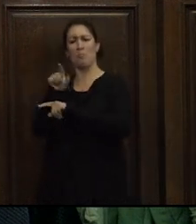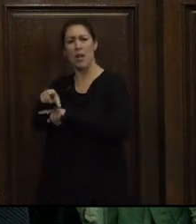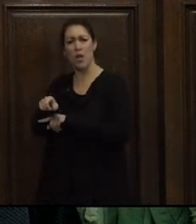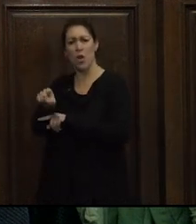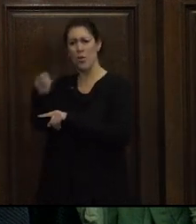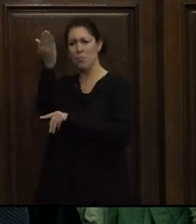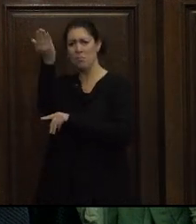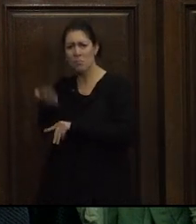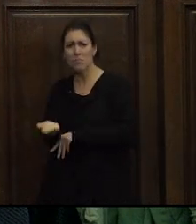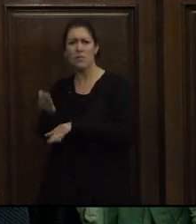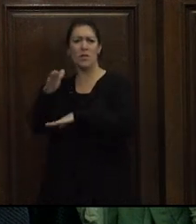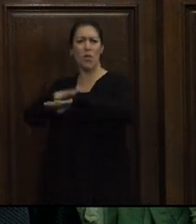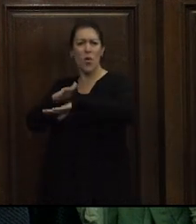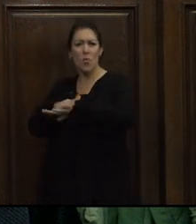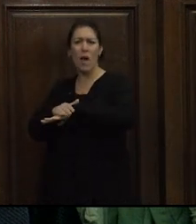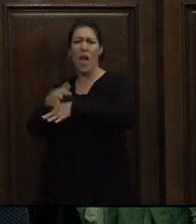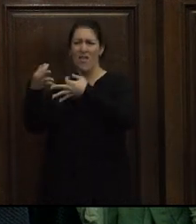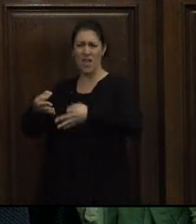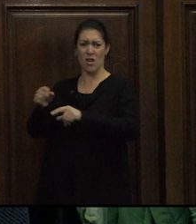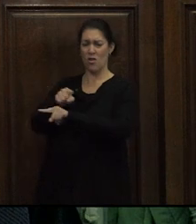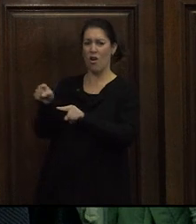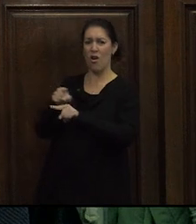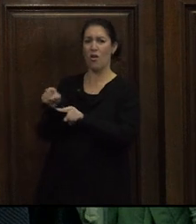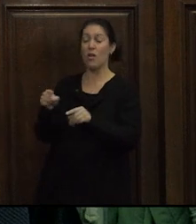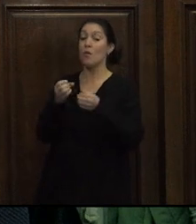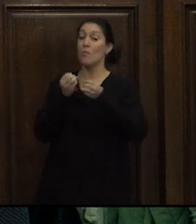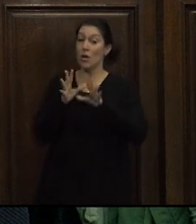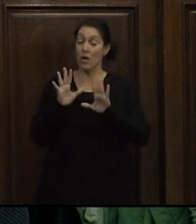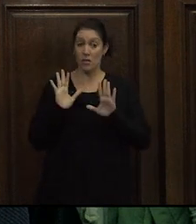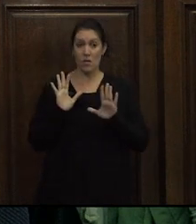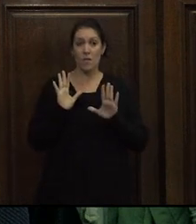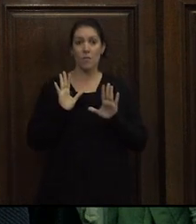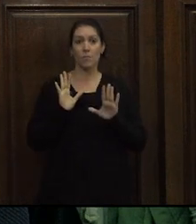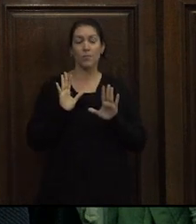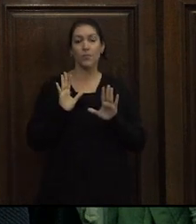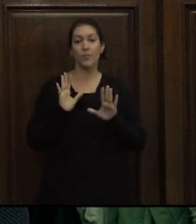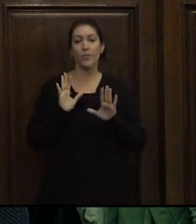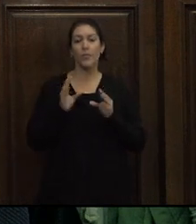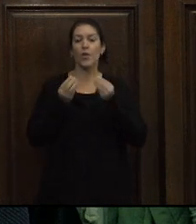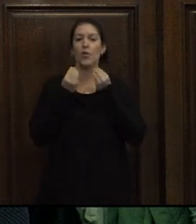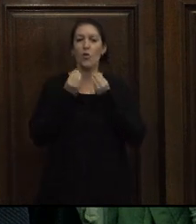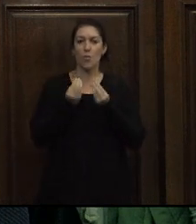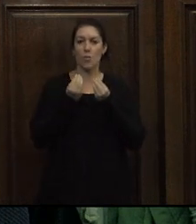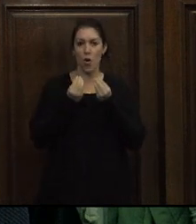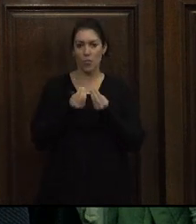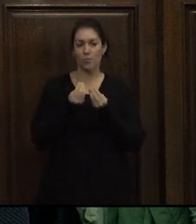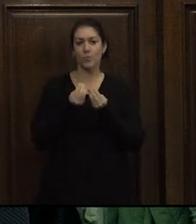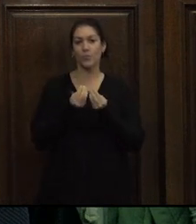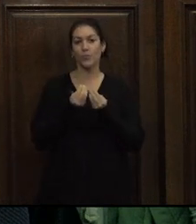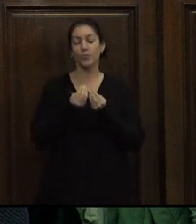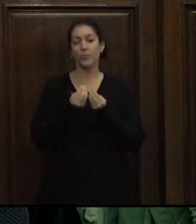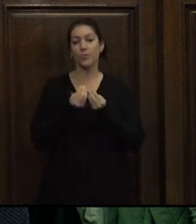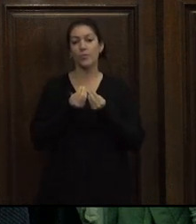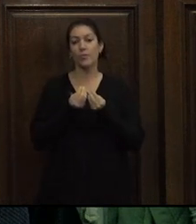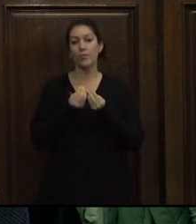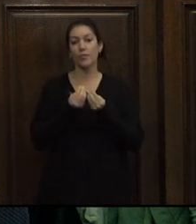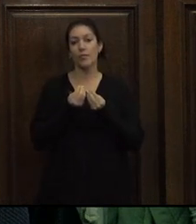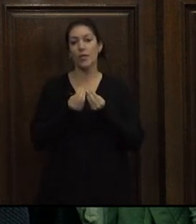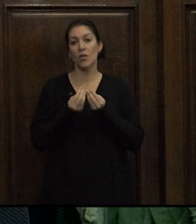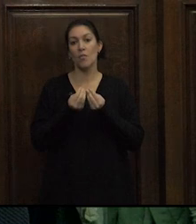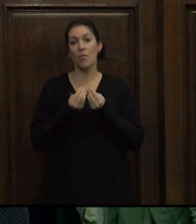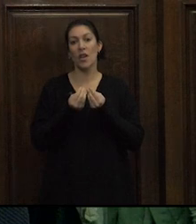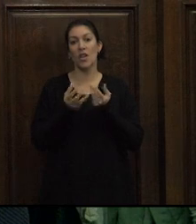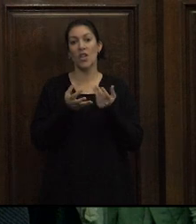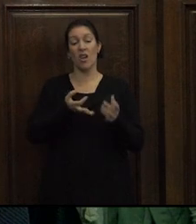malo, lo ajeno, lo que no está bien, y por eso también el cómo se hace lugar a